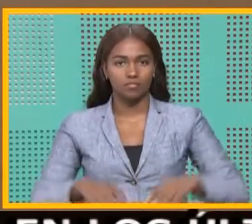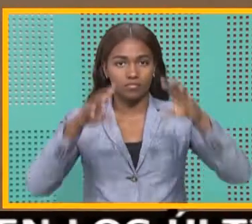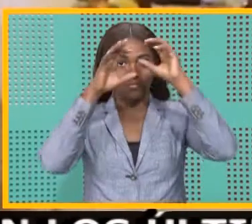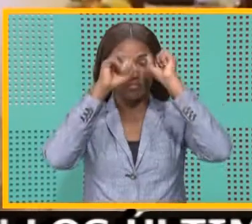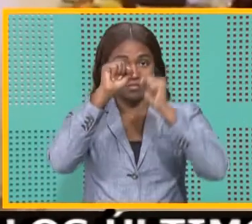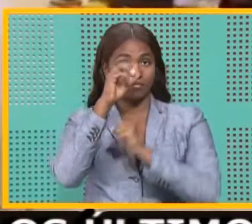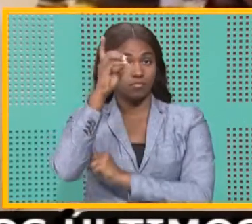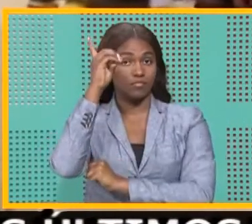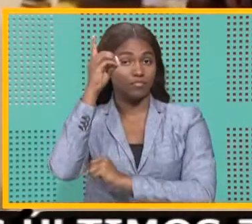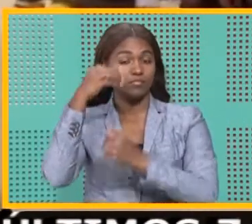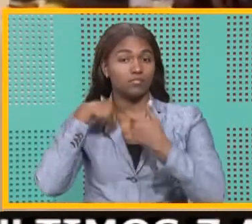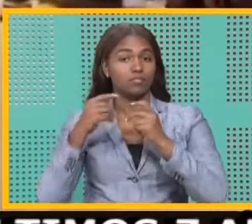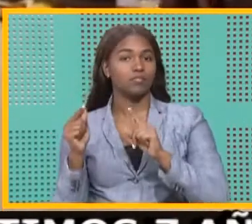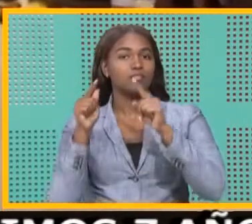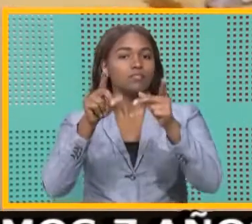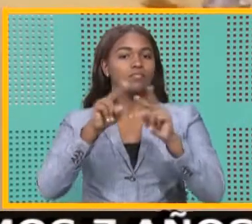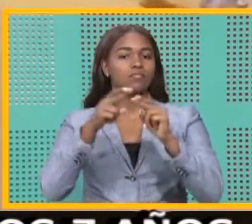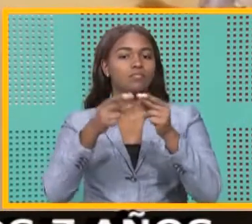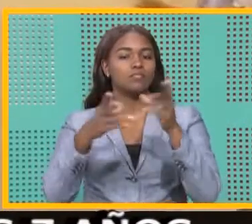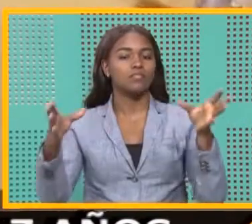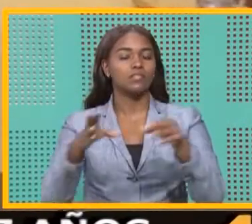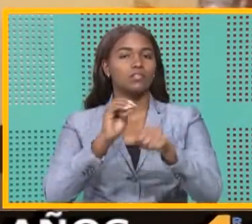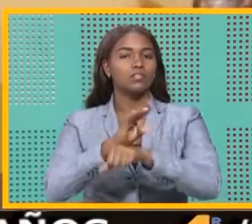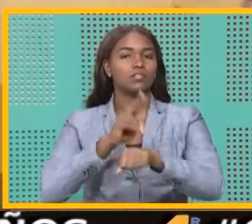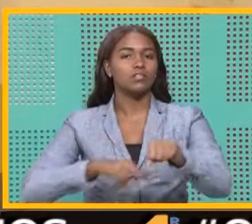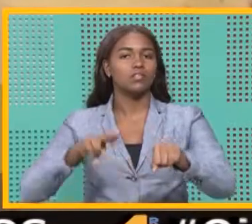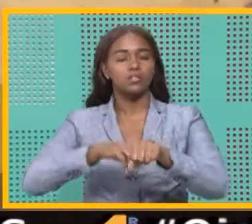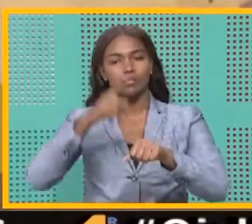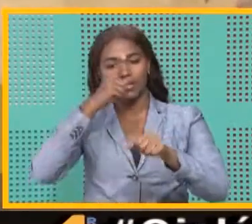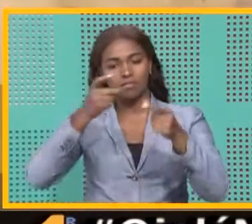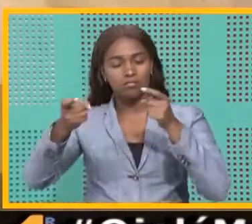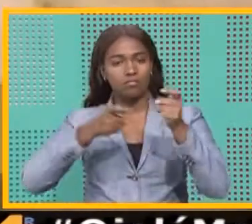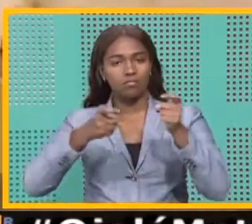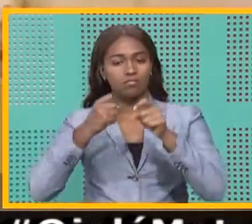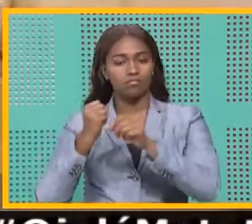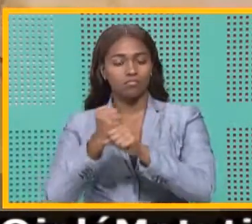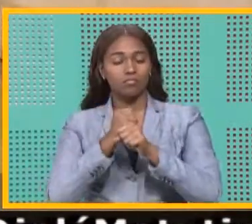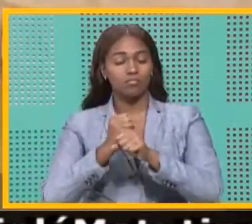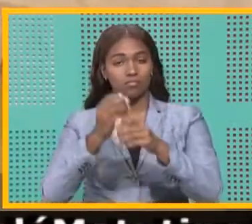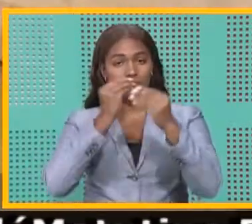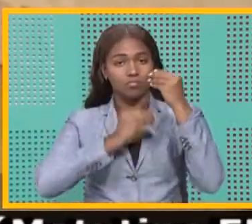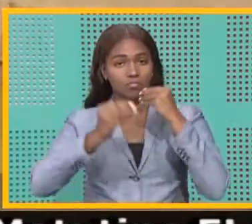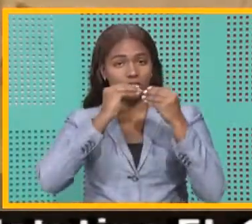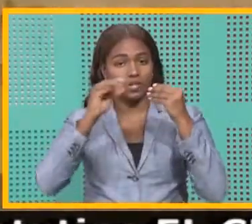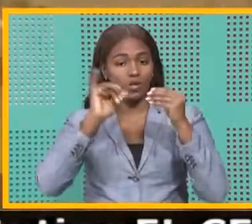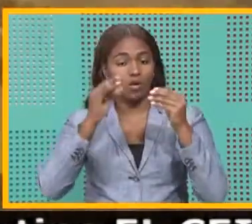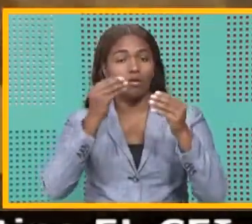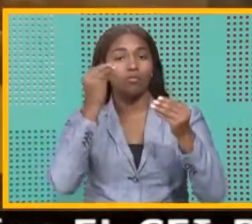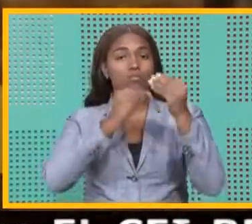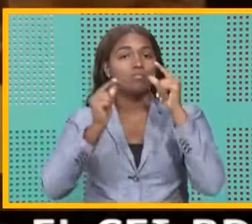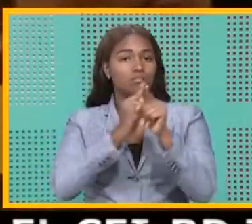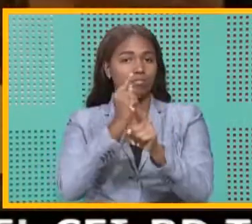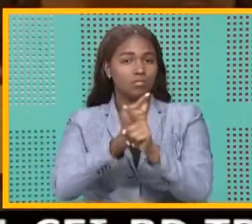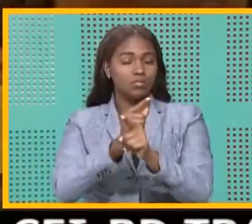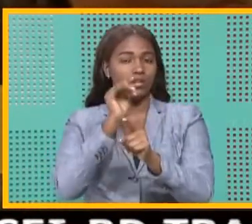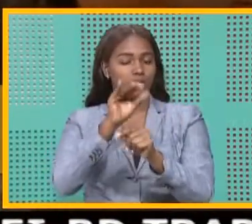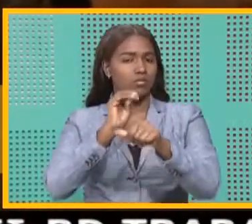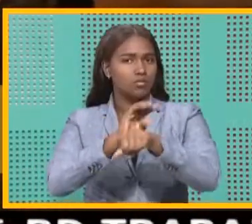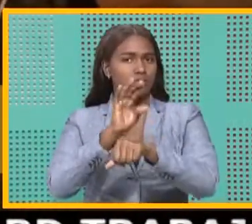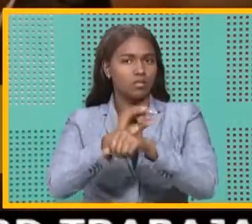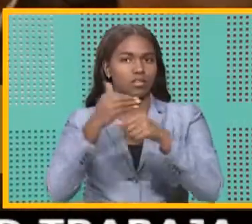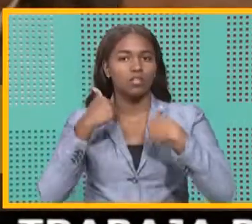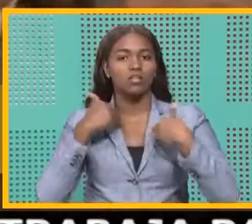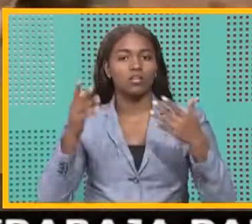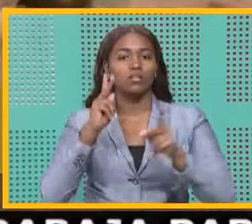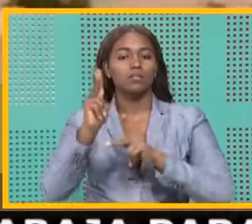Medina encabezó la reunión del Consejo Nacional para la Soberanía y Seguridad Alimentaria y Nutricional. Dicho consejo busca que